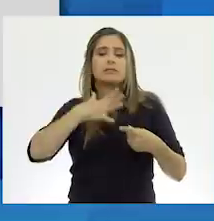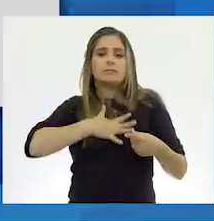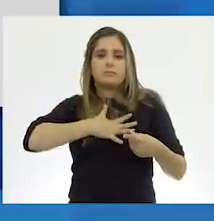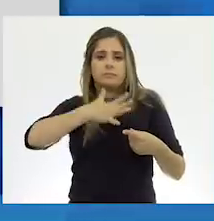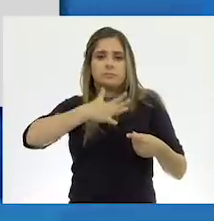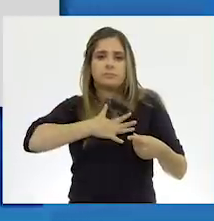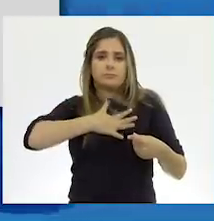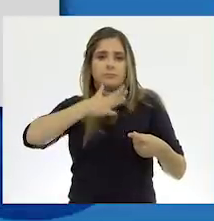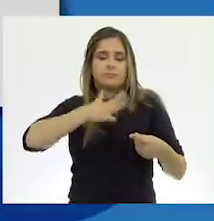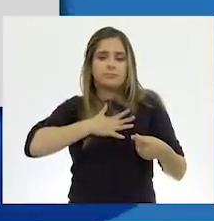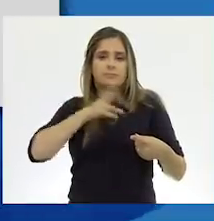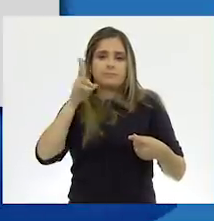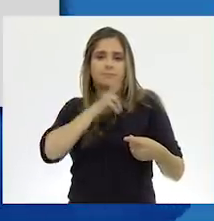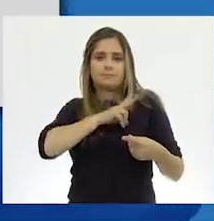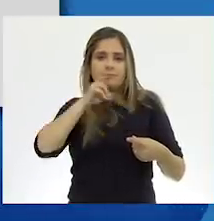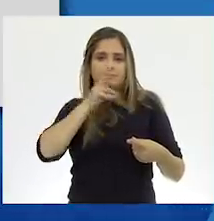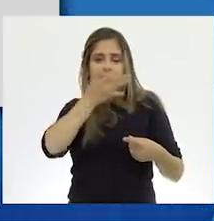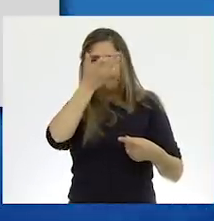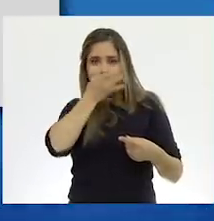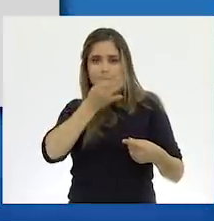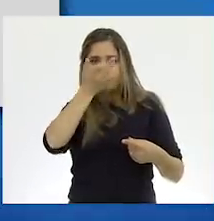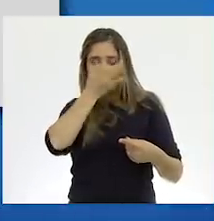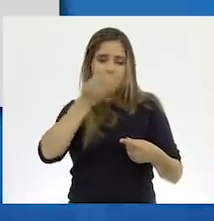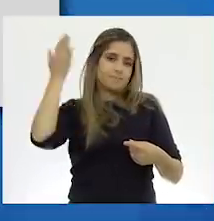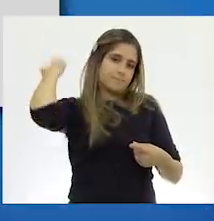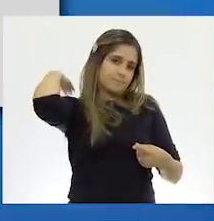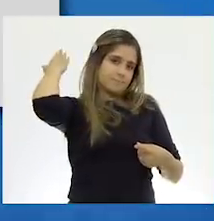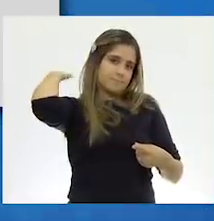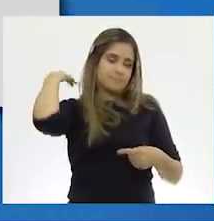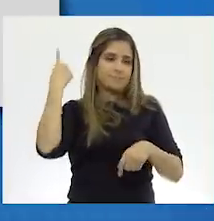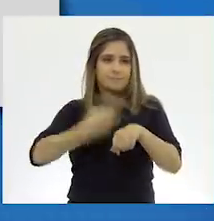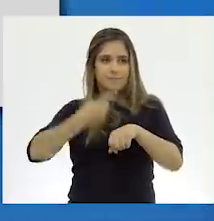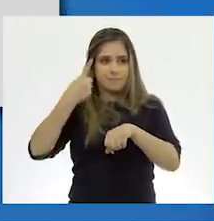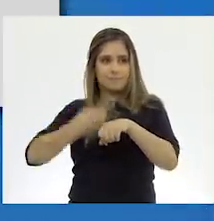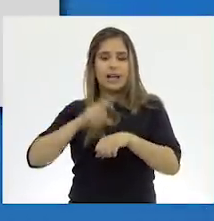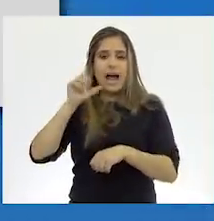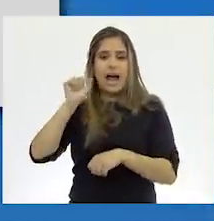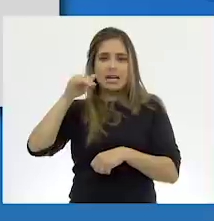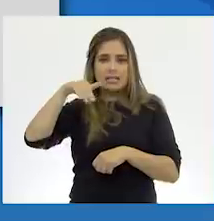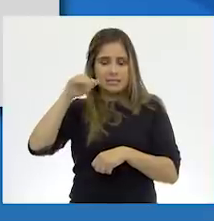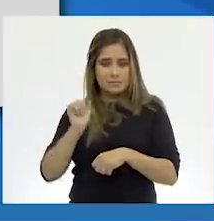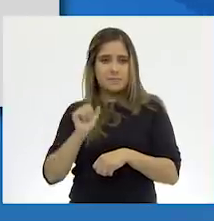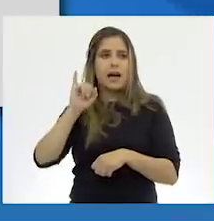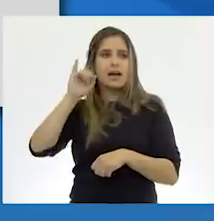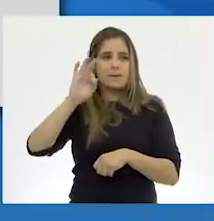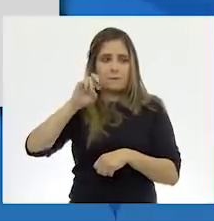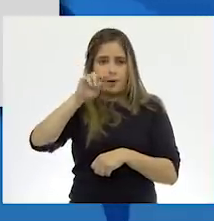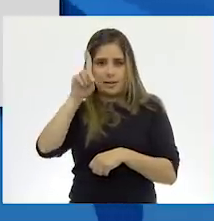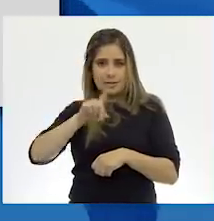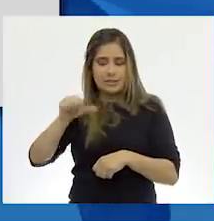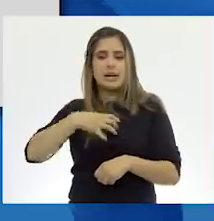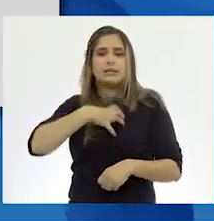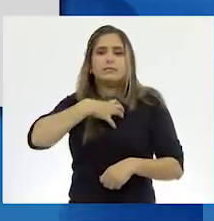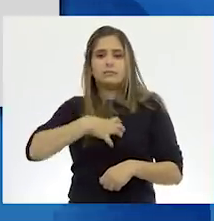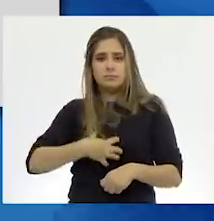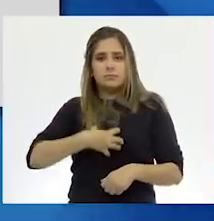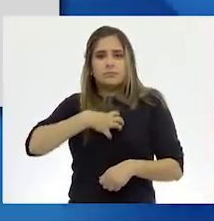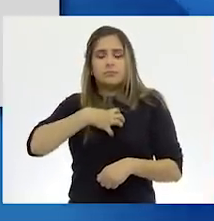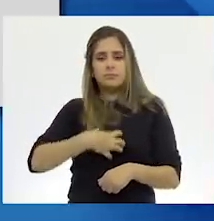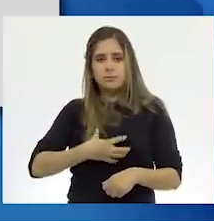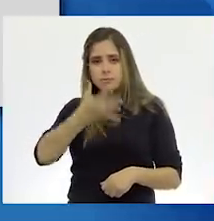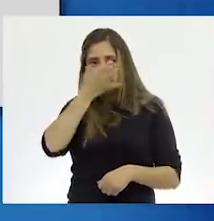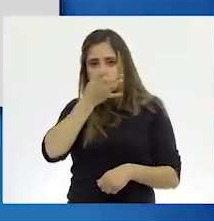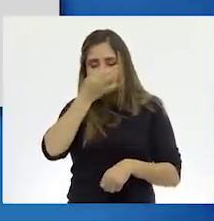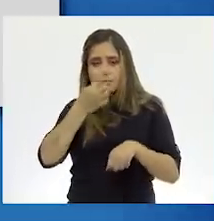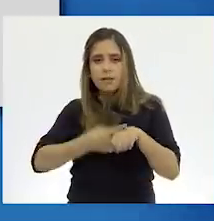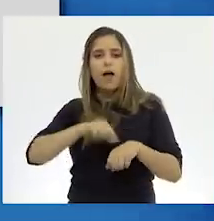respiratorio. Estas incluyen la neumonía, la influenza, el asma, la bronquitis, la gripe común y la